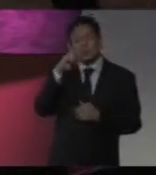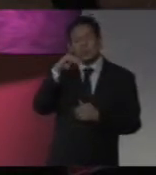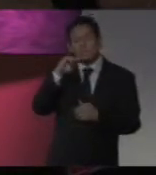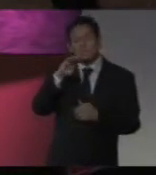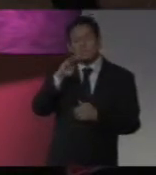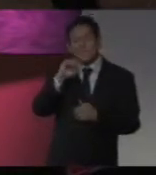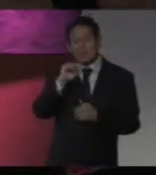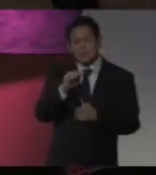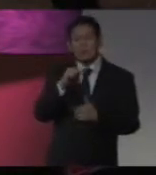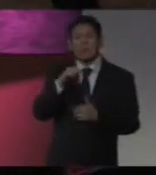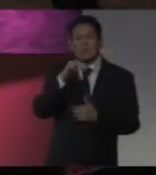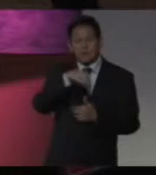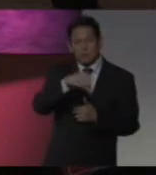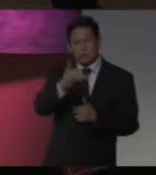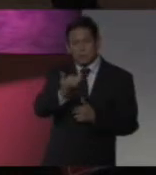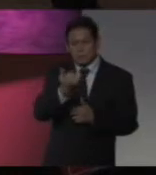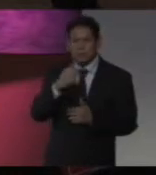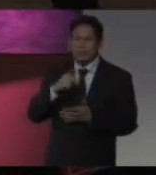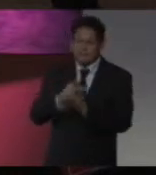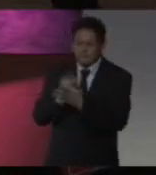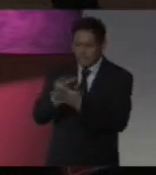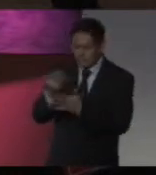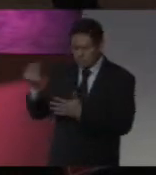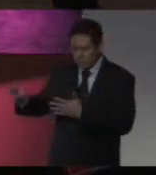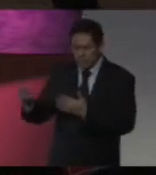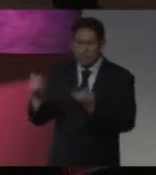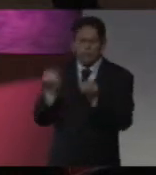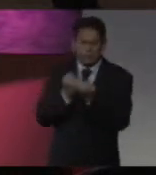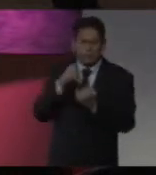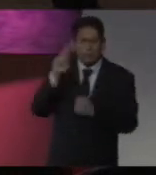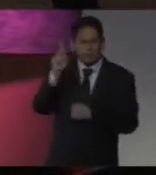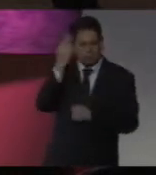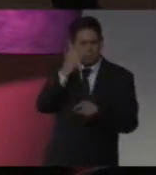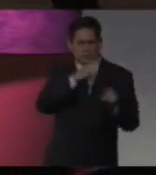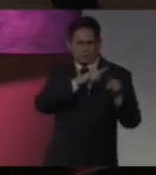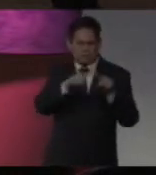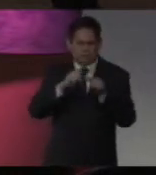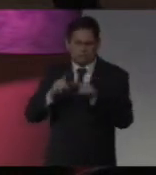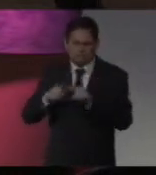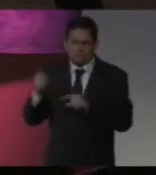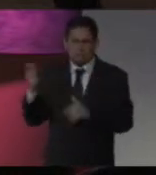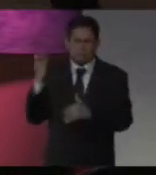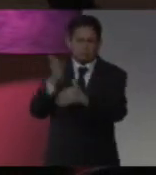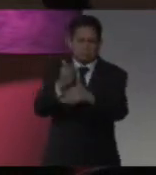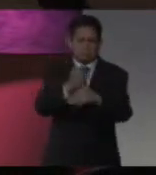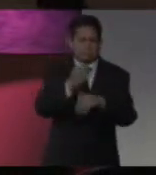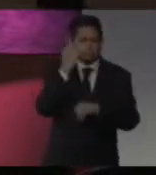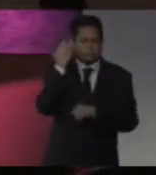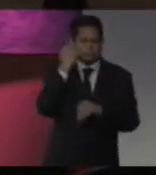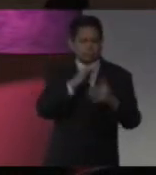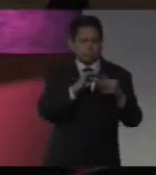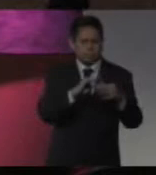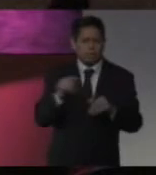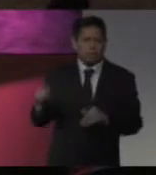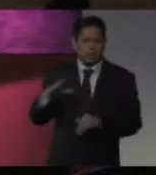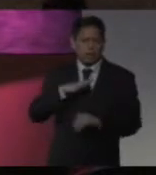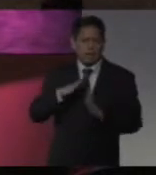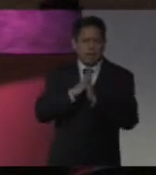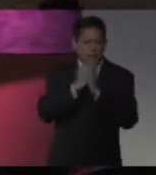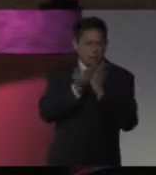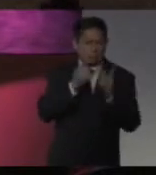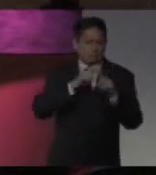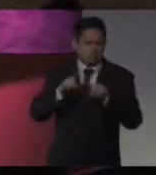York. Además, ha sido profesora visitante en diversas universidades de todo el mundo. Es autora de varios libros,